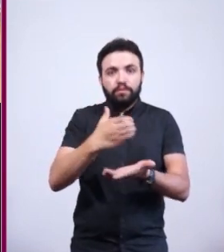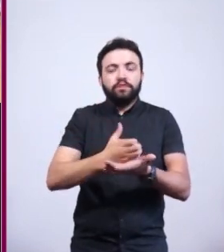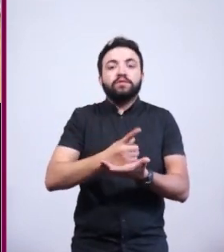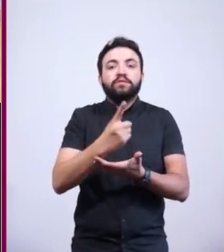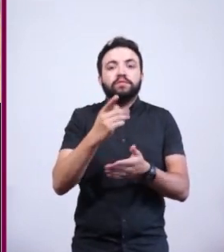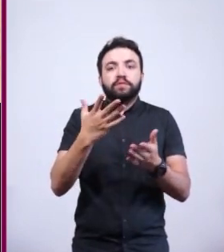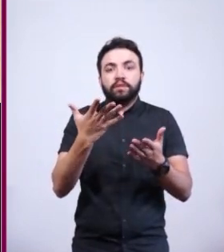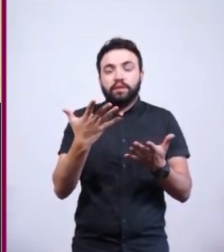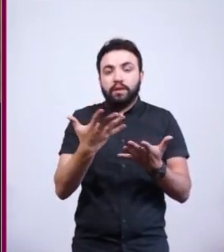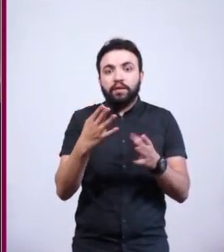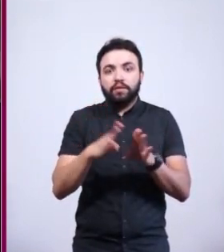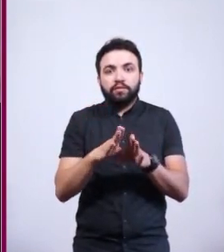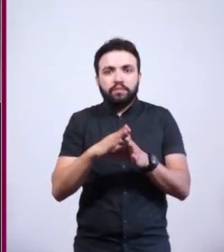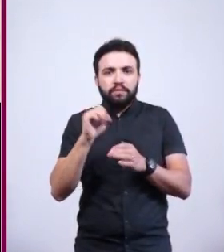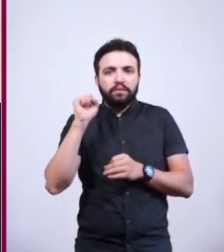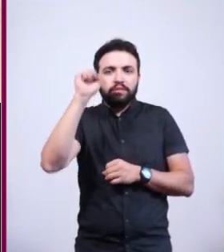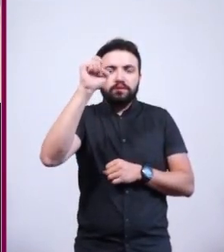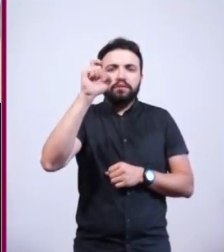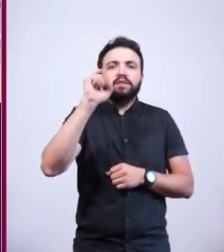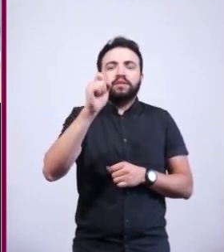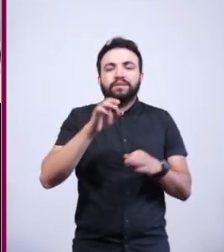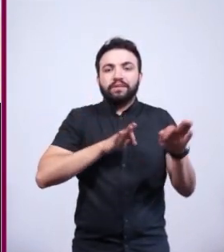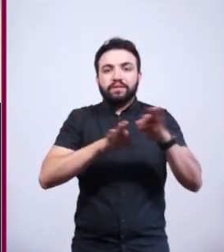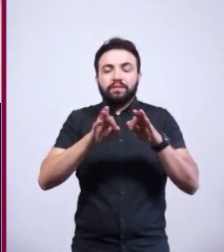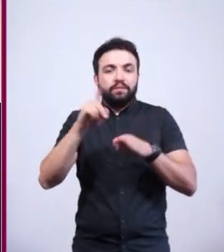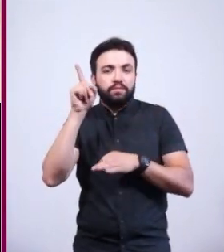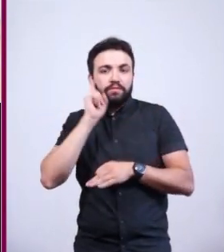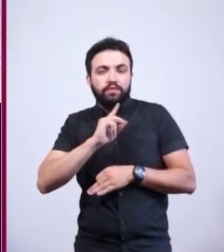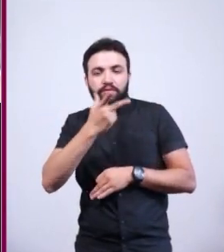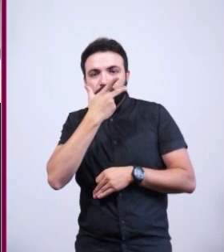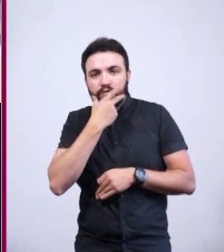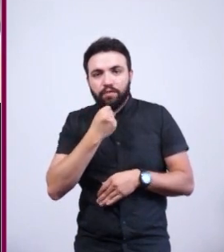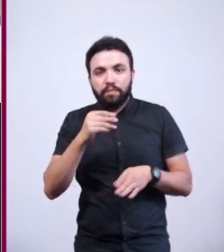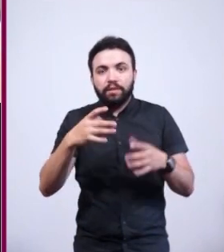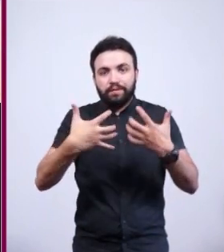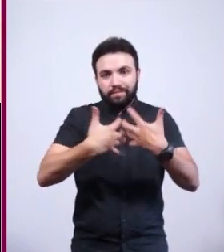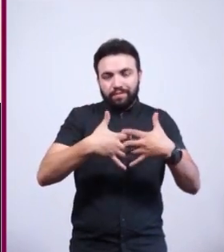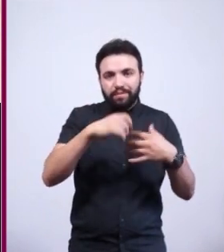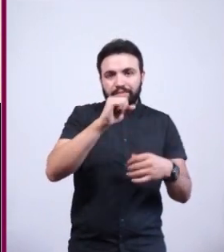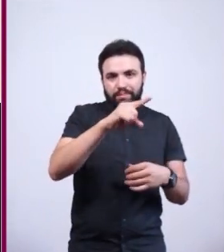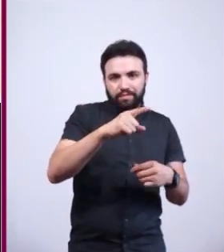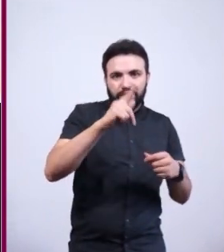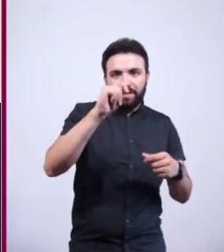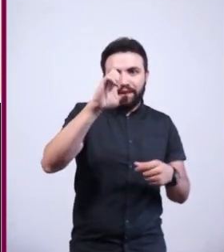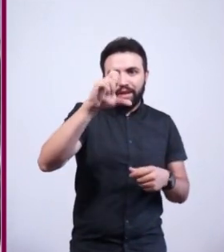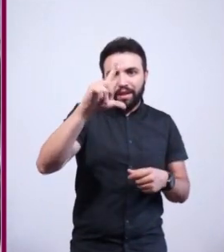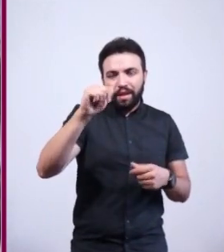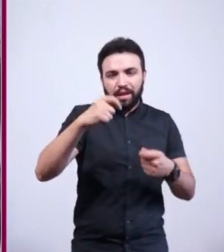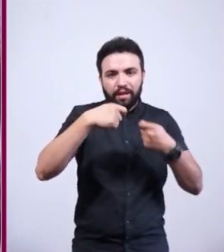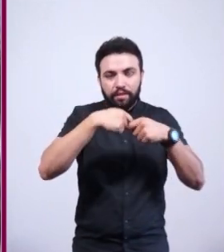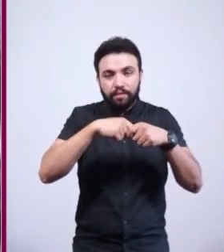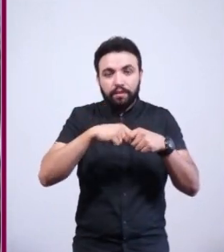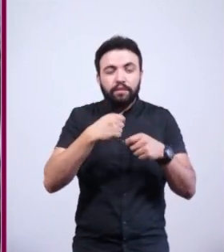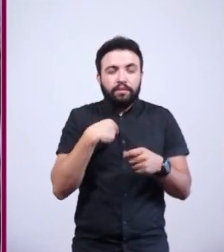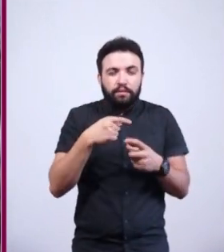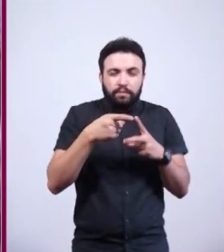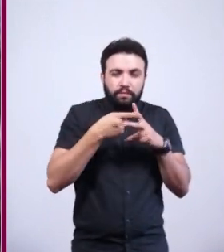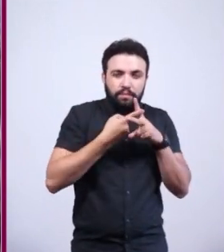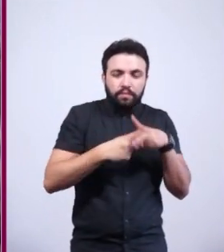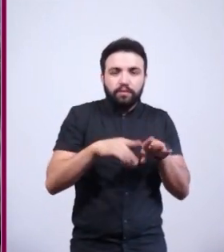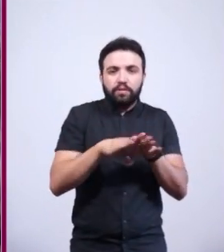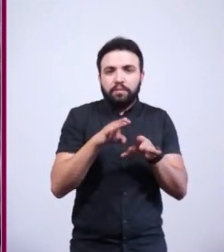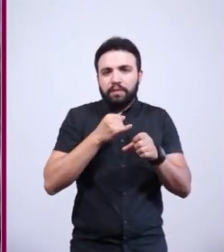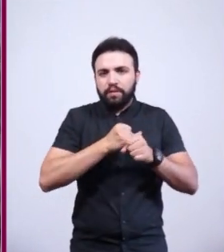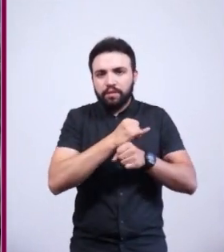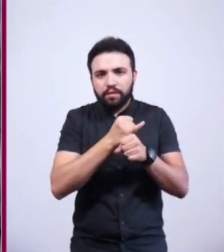los derechos laborales de obreros y obreras en estas fábricas textiles. Entonces, digamos que empecé a investigar acerca